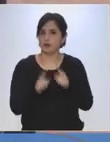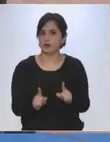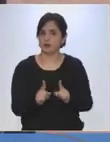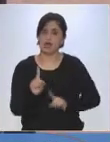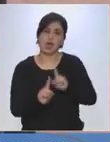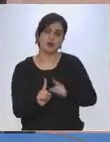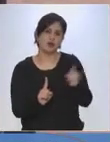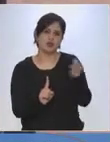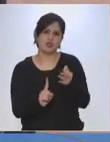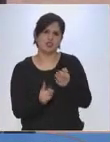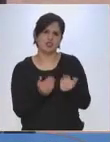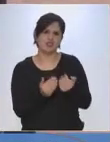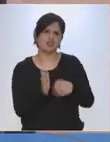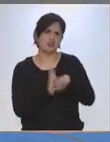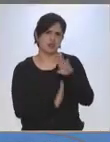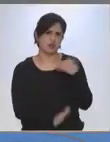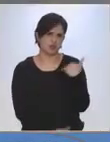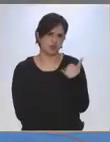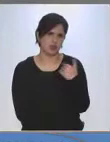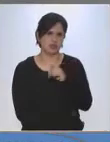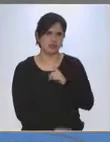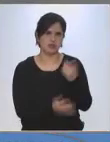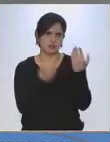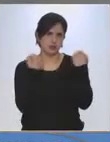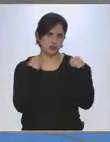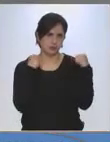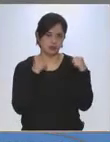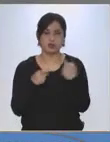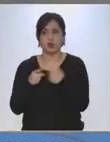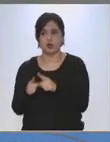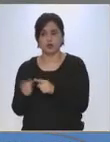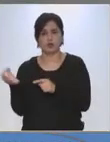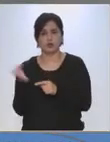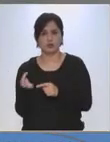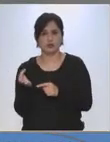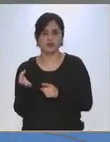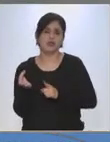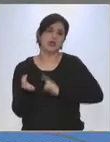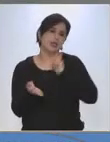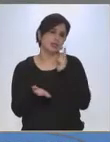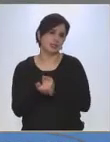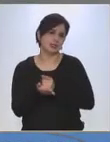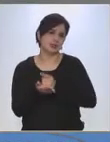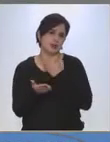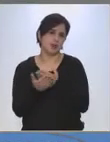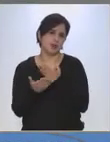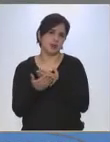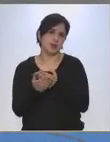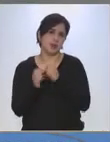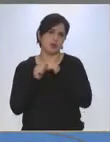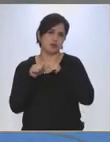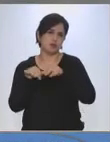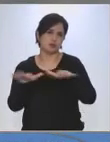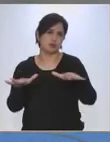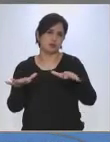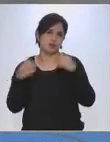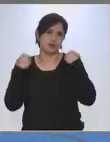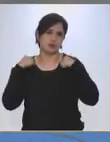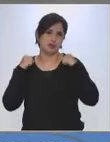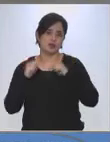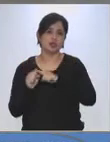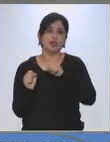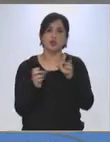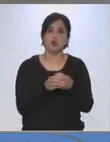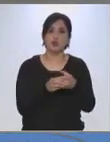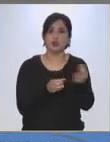van a señalar que hay necesidades más importantes que el deporte otros sostendrán que se debe apostar por masificar la actividad y un sector